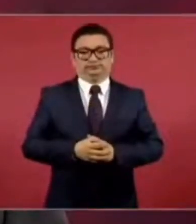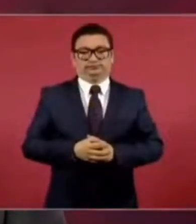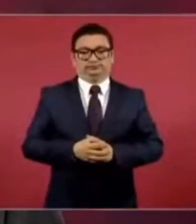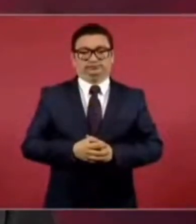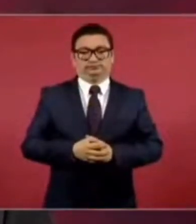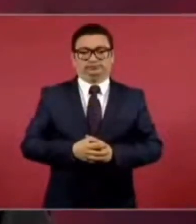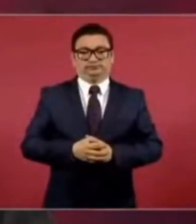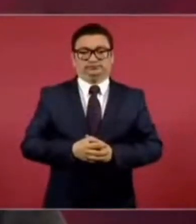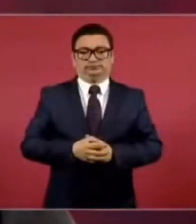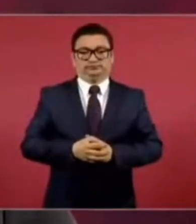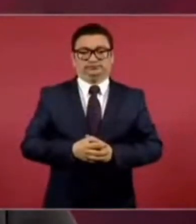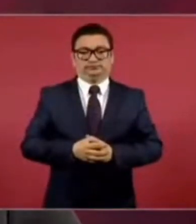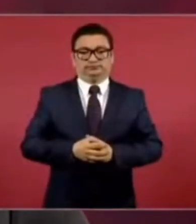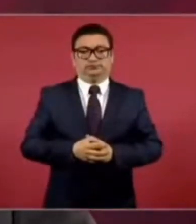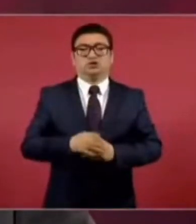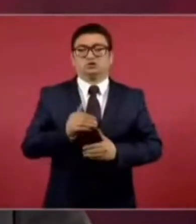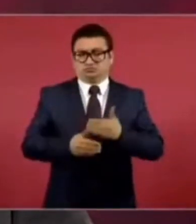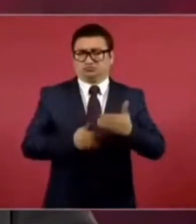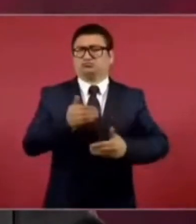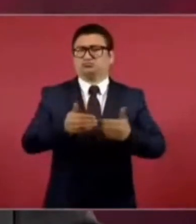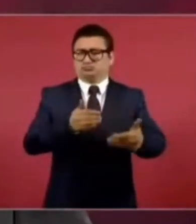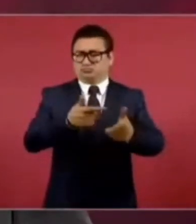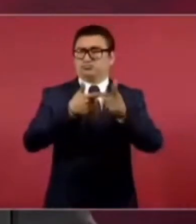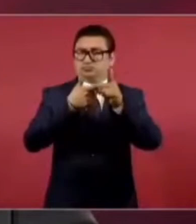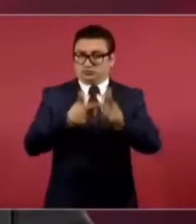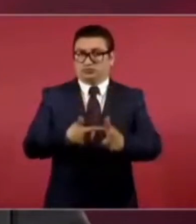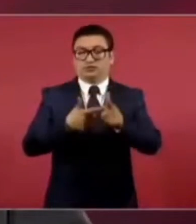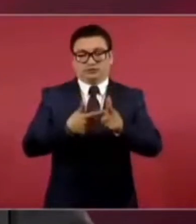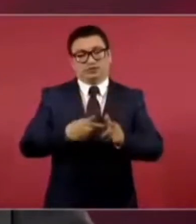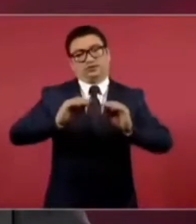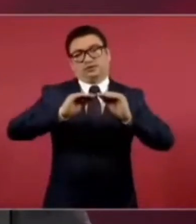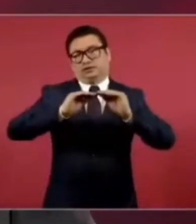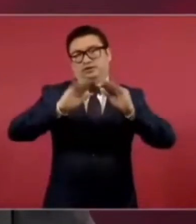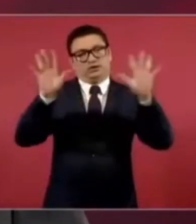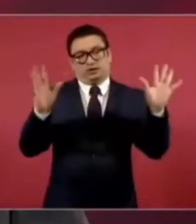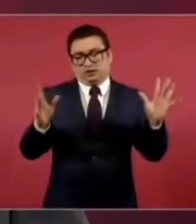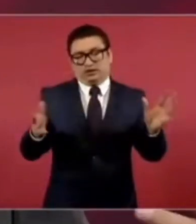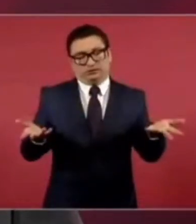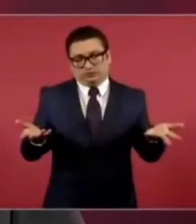y se está avanzando. Y desde luego hay que formar